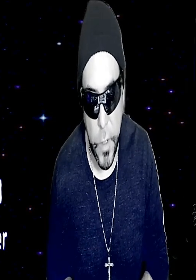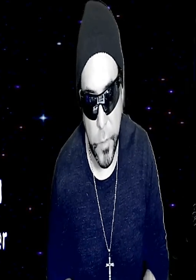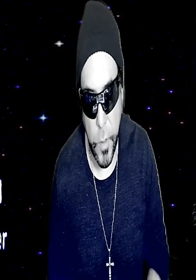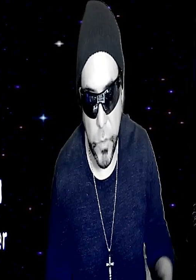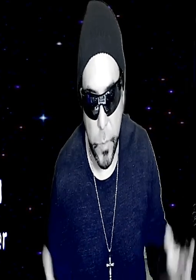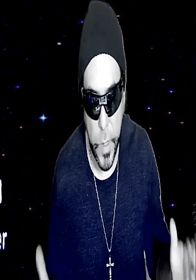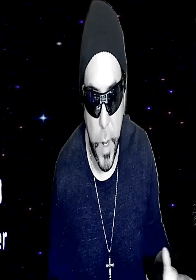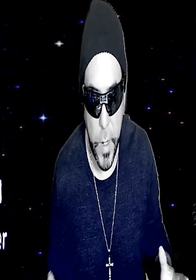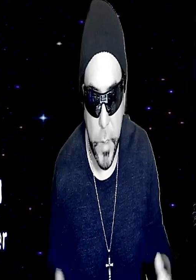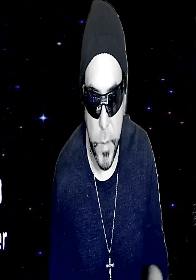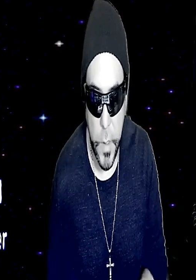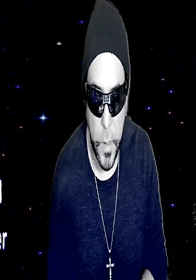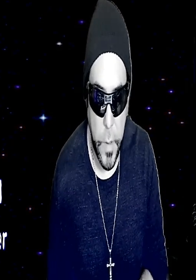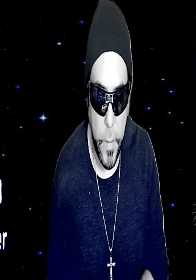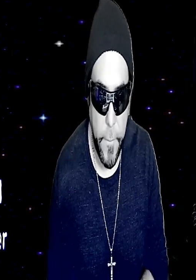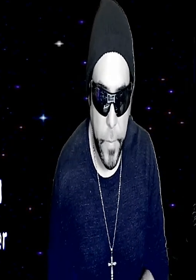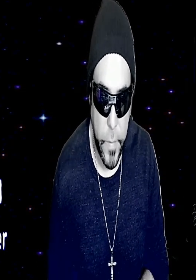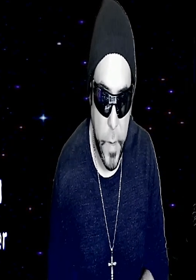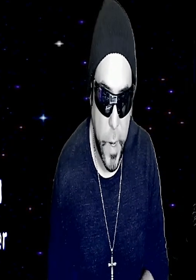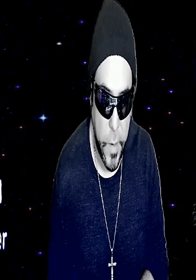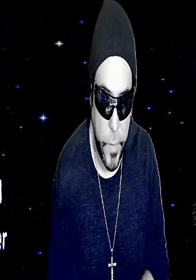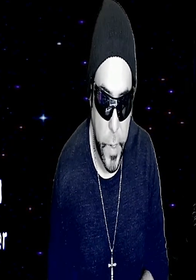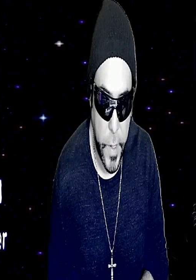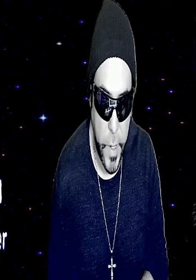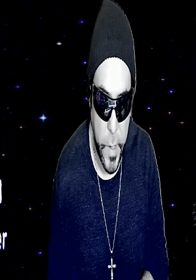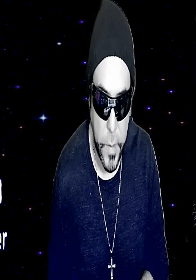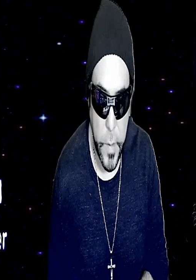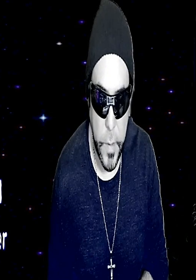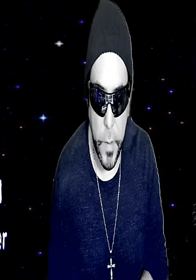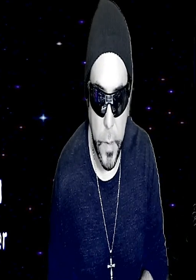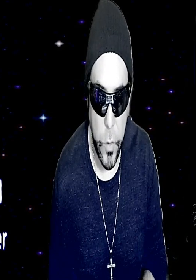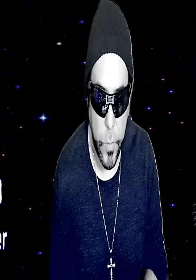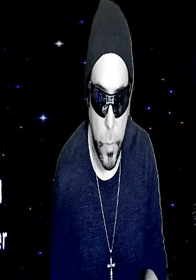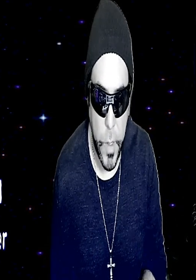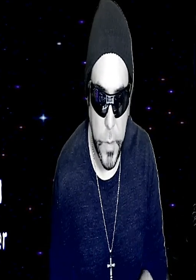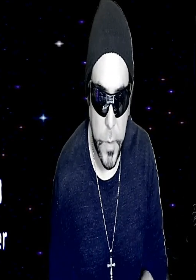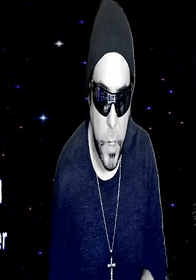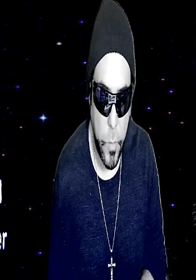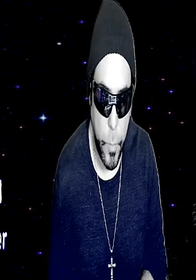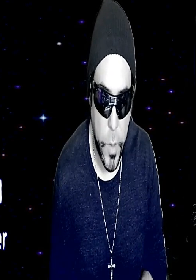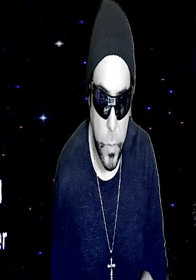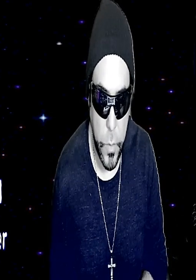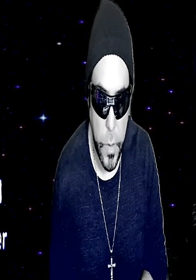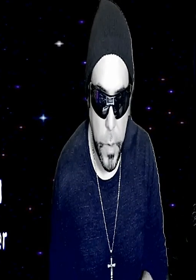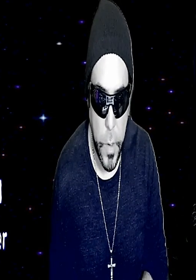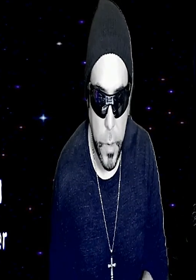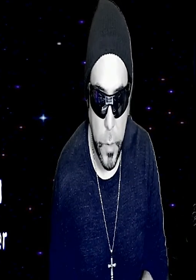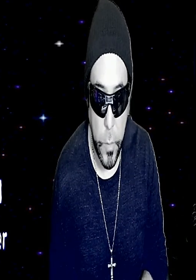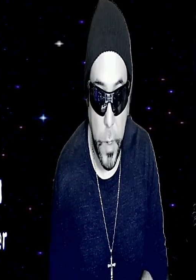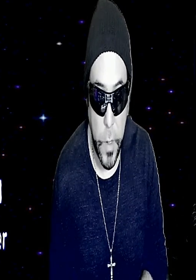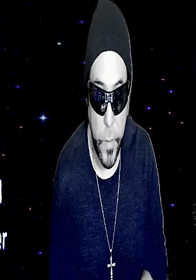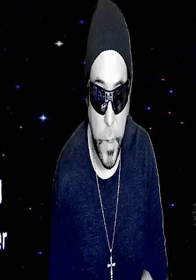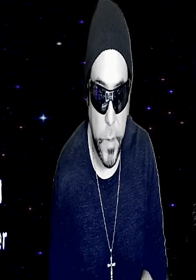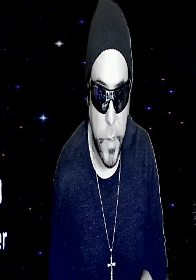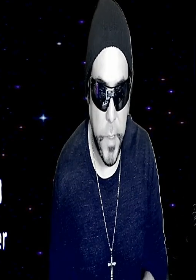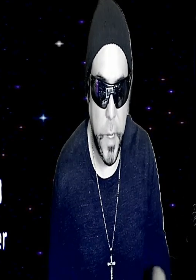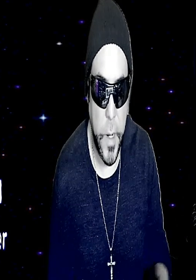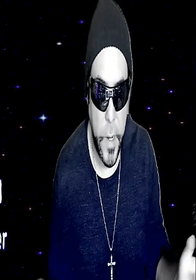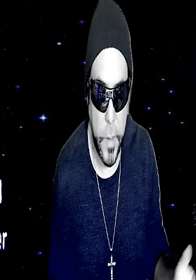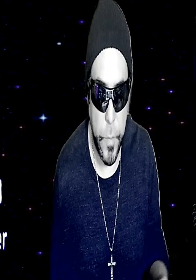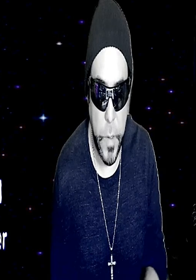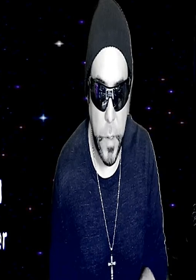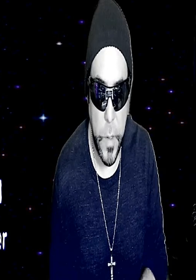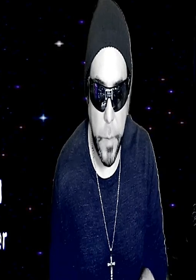de los españoles, que ahora son mexicanas. Está la refinería de Dos Bocas, está el aeropuerto y todas las refinerías